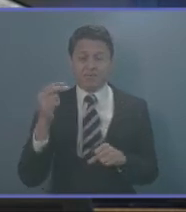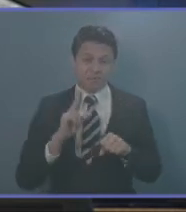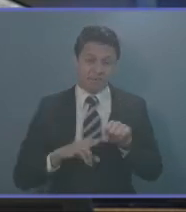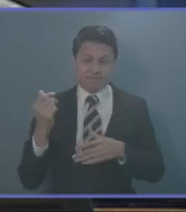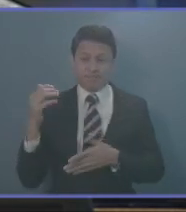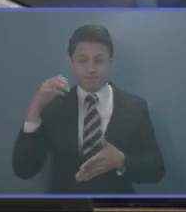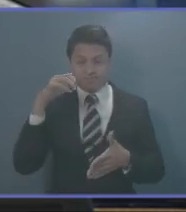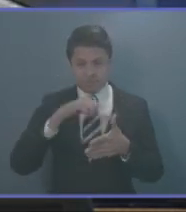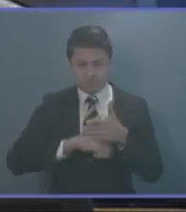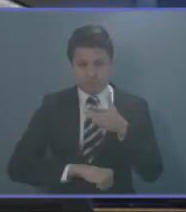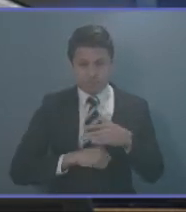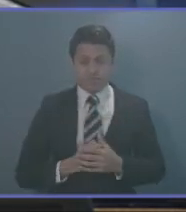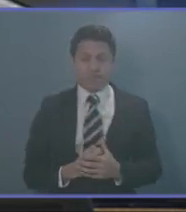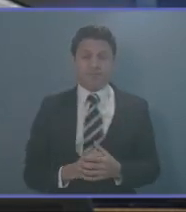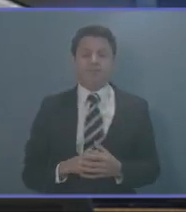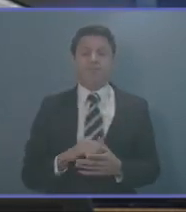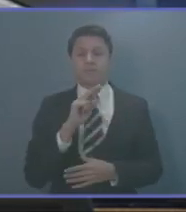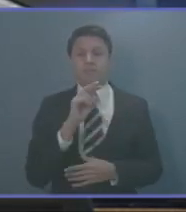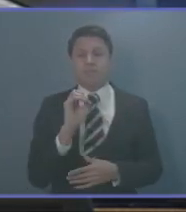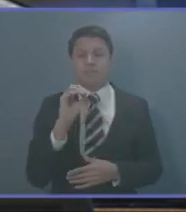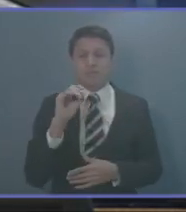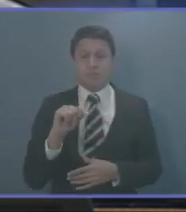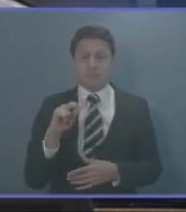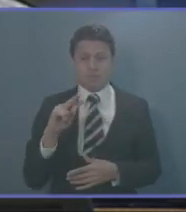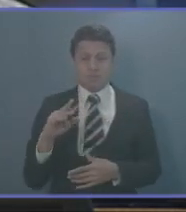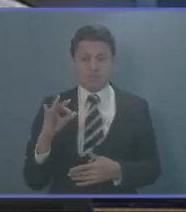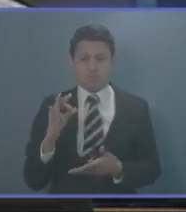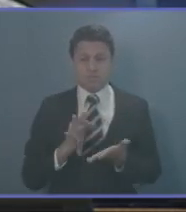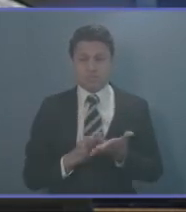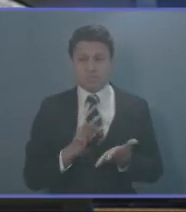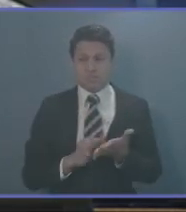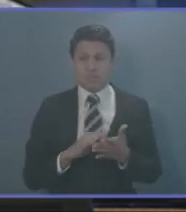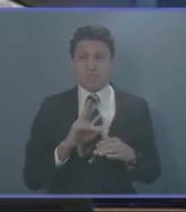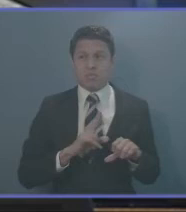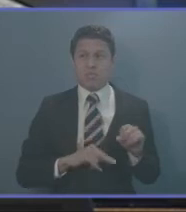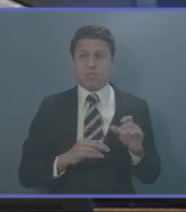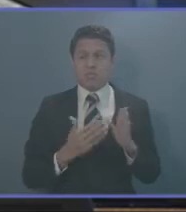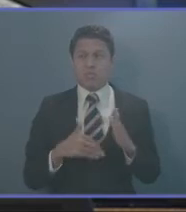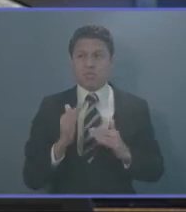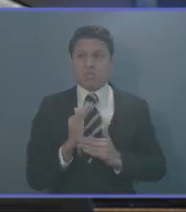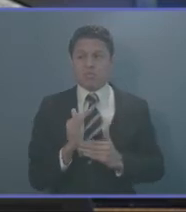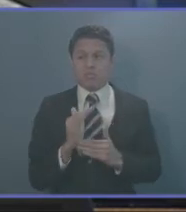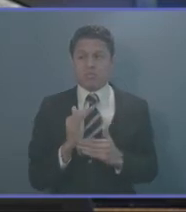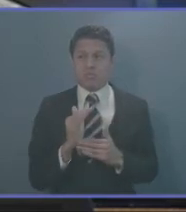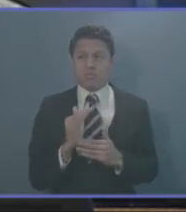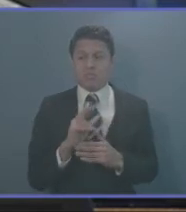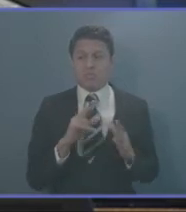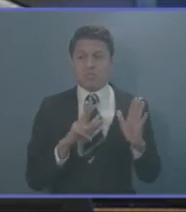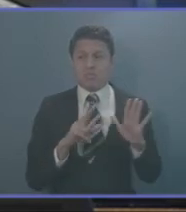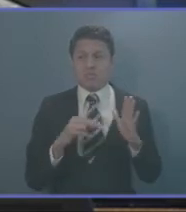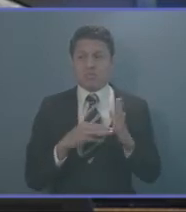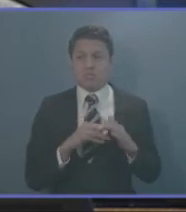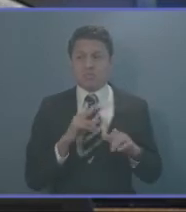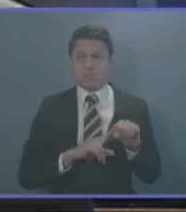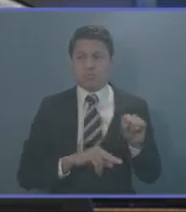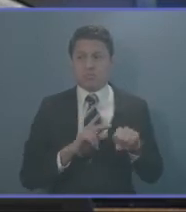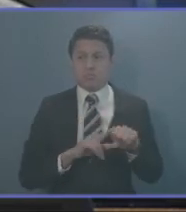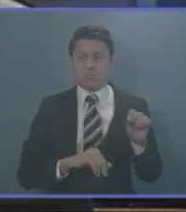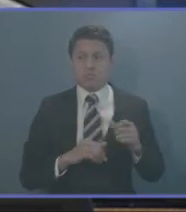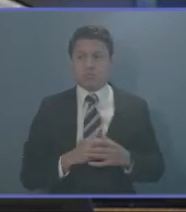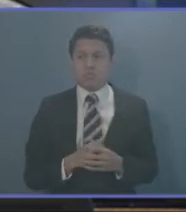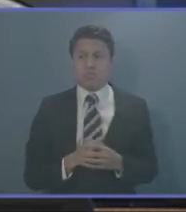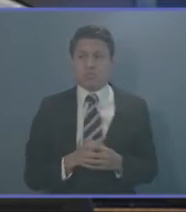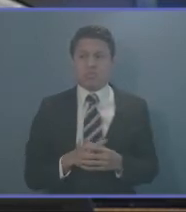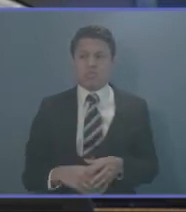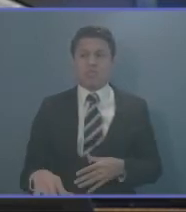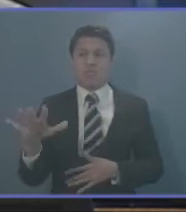cada millar o fracción 25 centavos sobre exceso de 8.000 dólares.